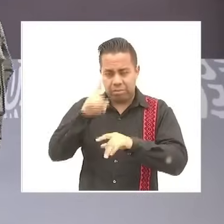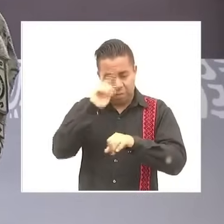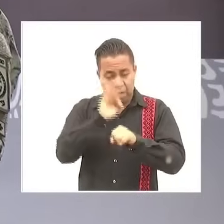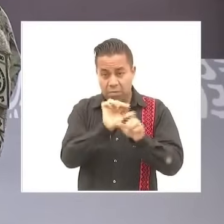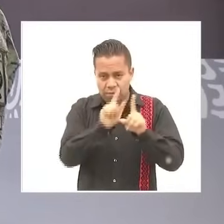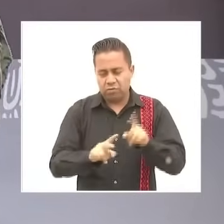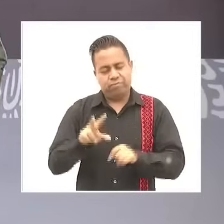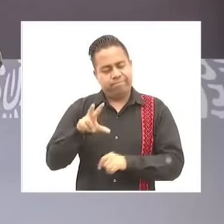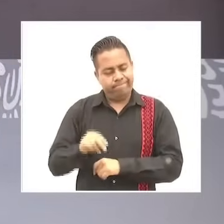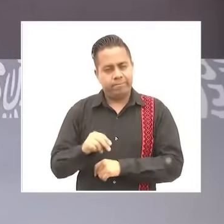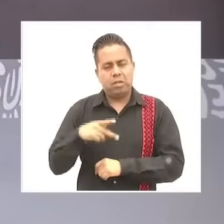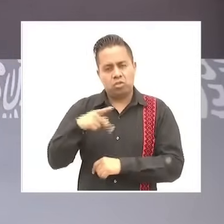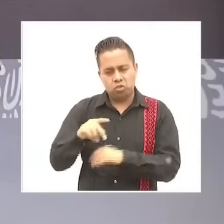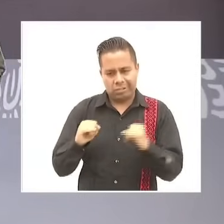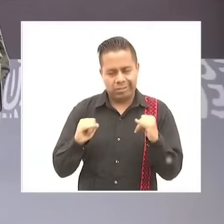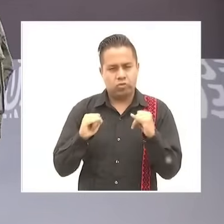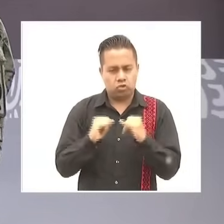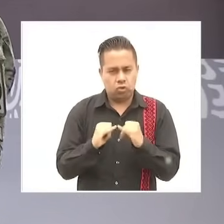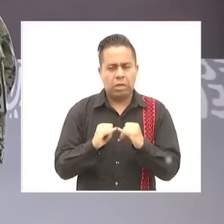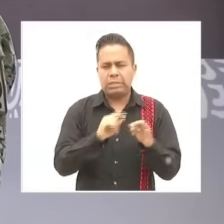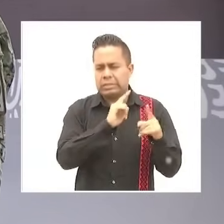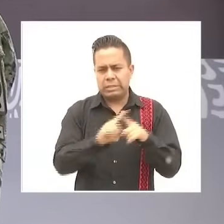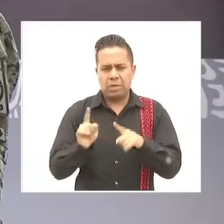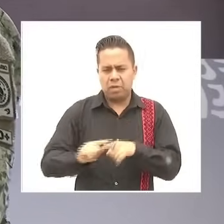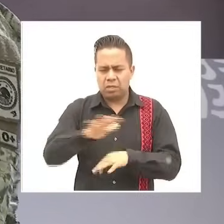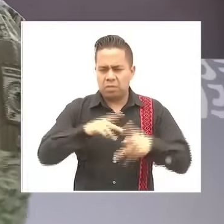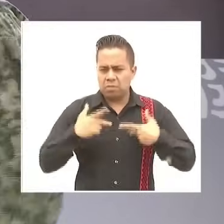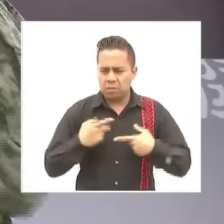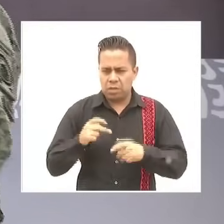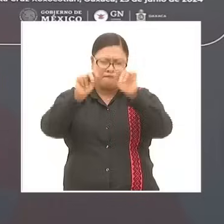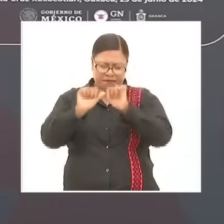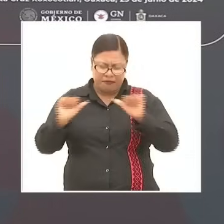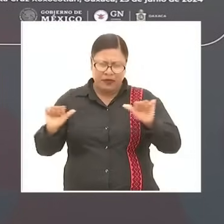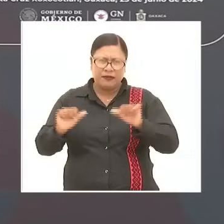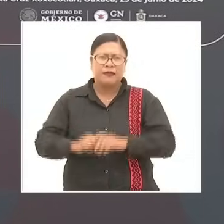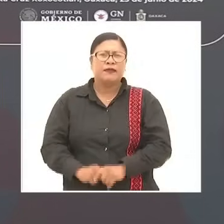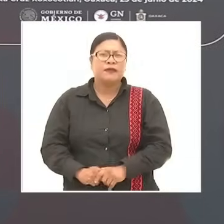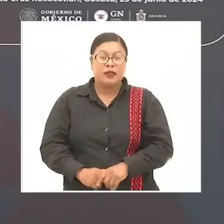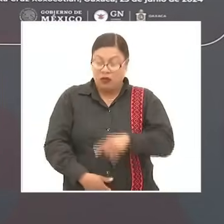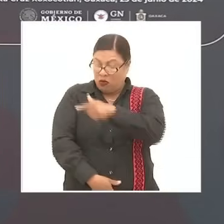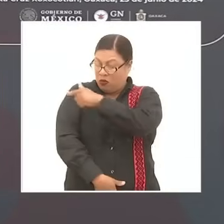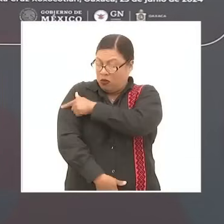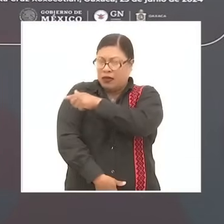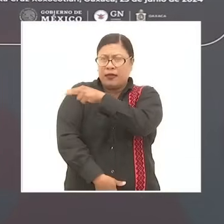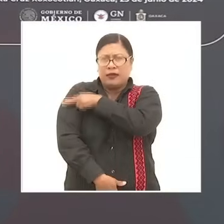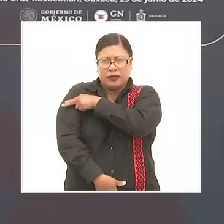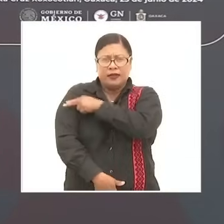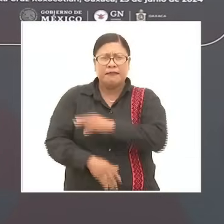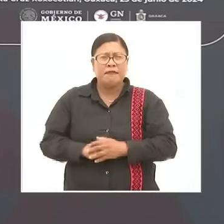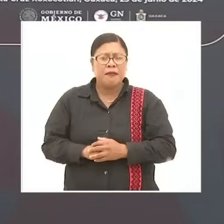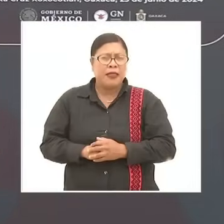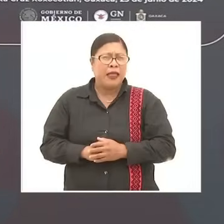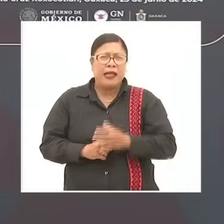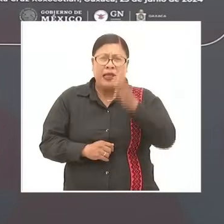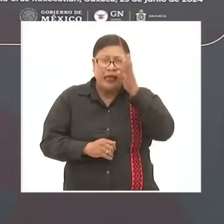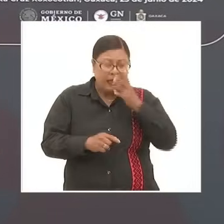país, a sus instituciones y a todos los ciudadanos. Muchas gracias. La Guardia Nacional, en tan